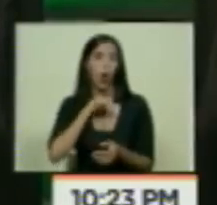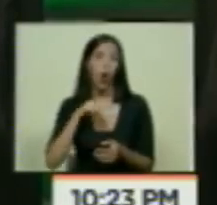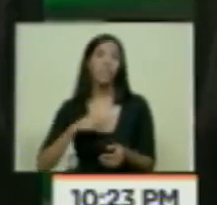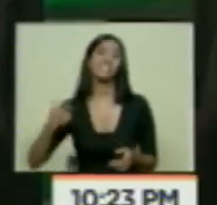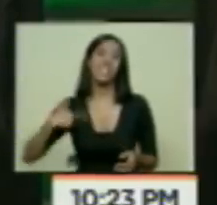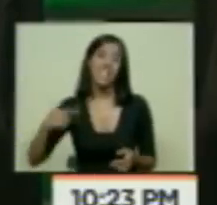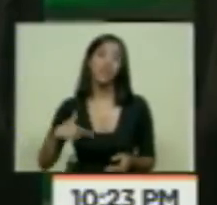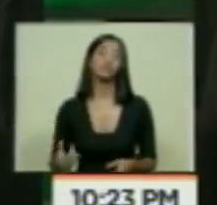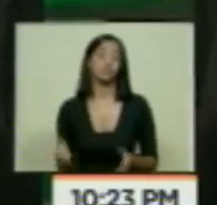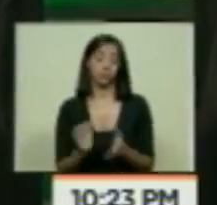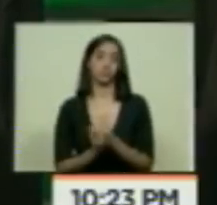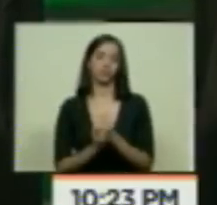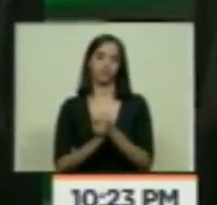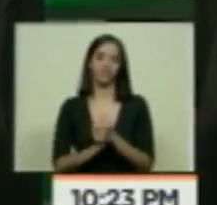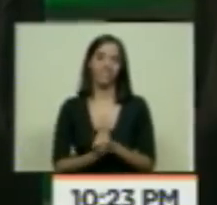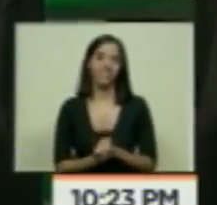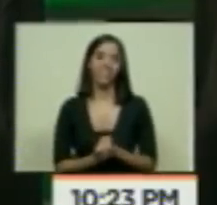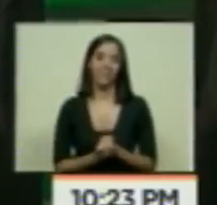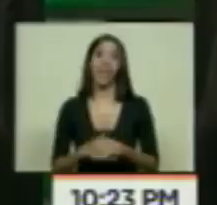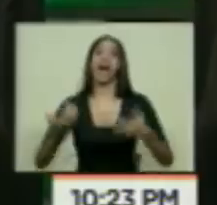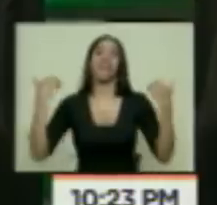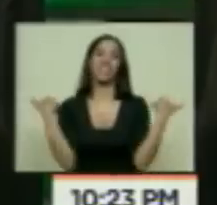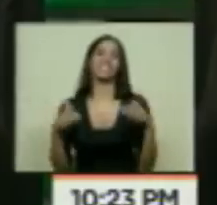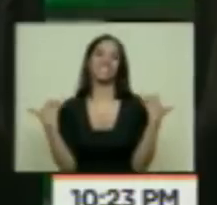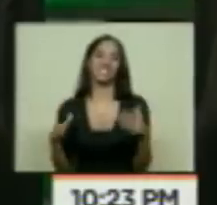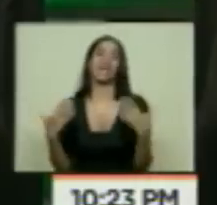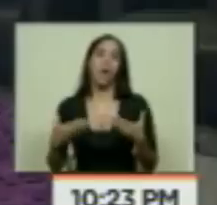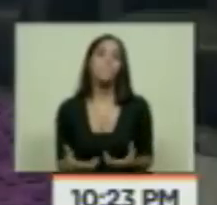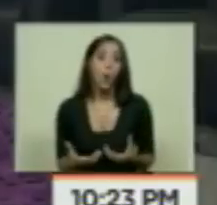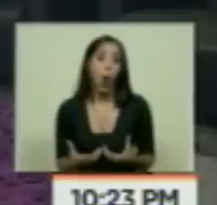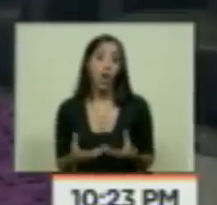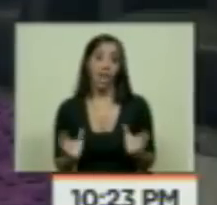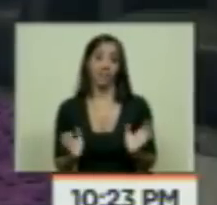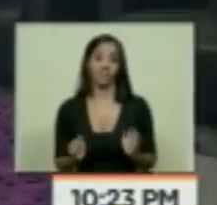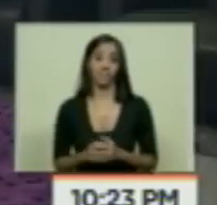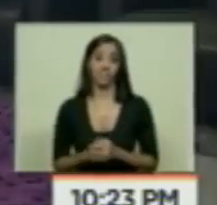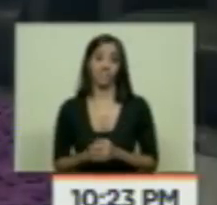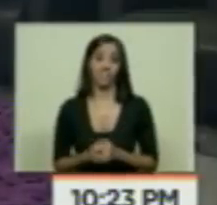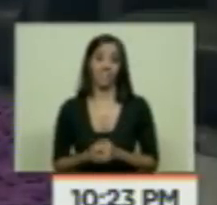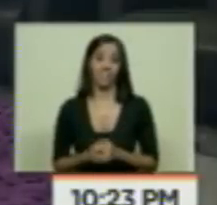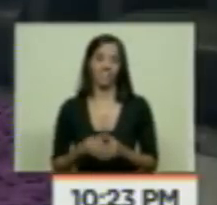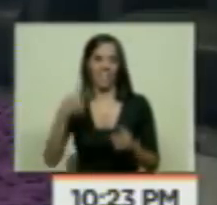echar. Había que echar la loca.